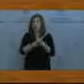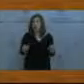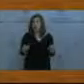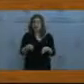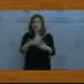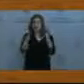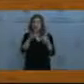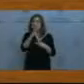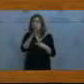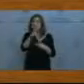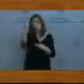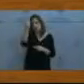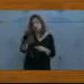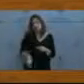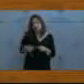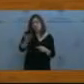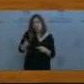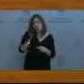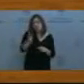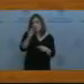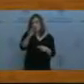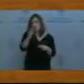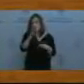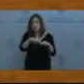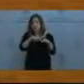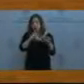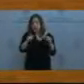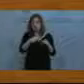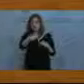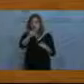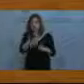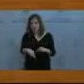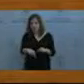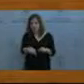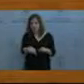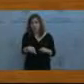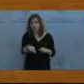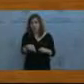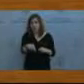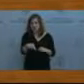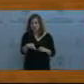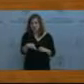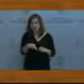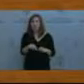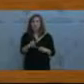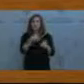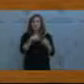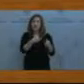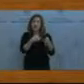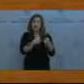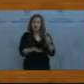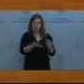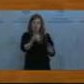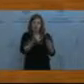esta es una oportunidad importante también para el Principado de Asturias, la posibilidad de la valorización energética en las centrales